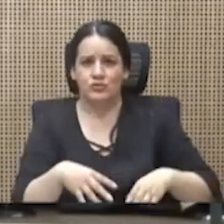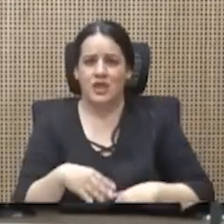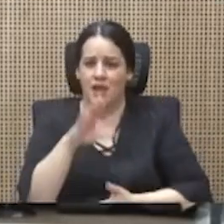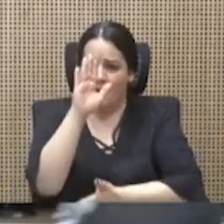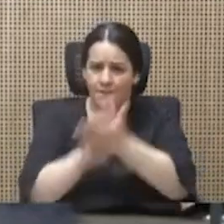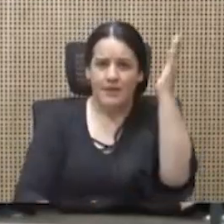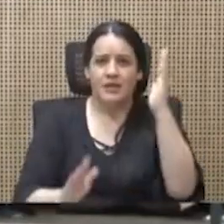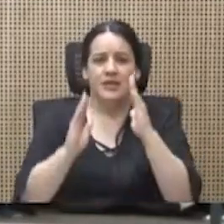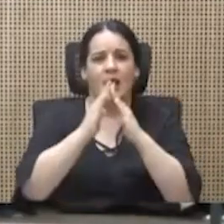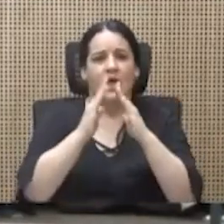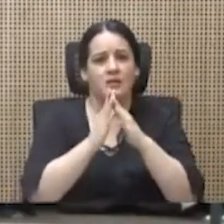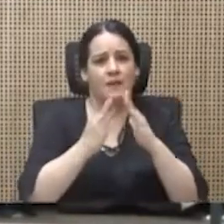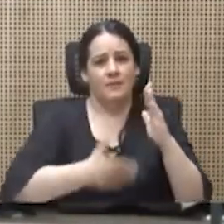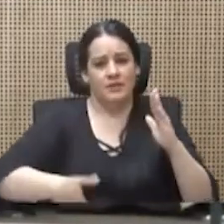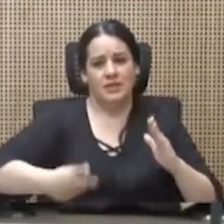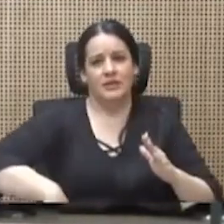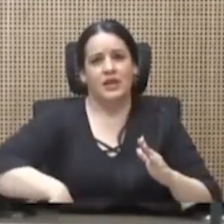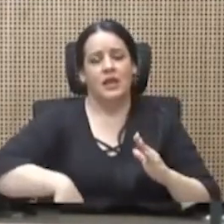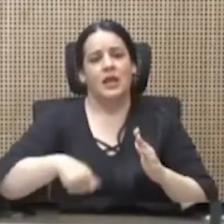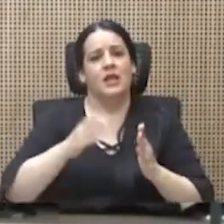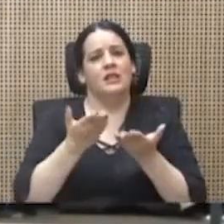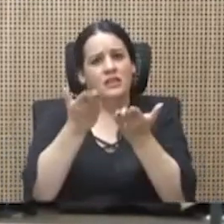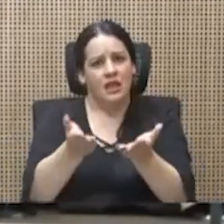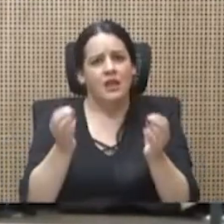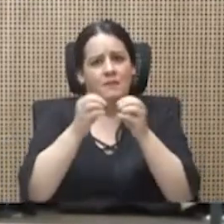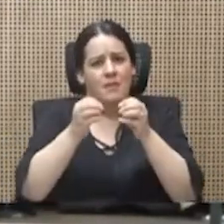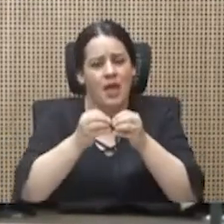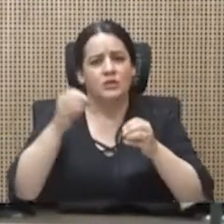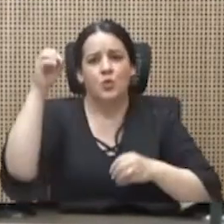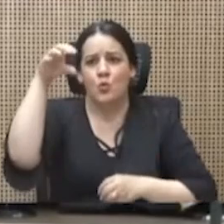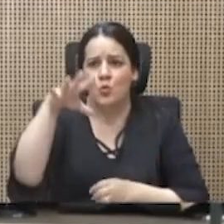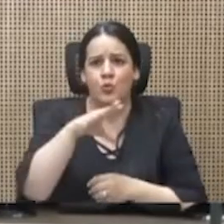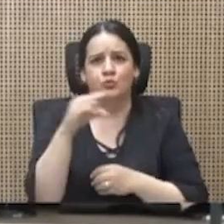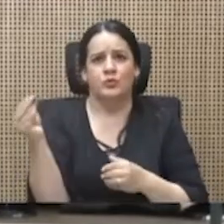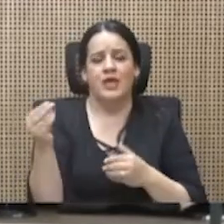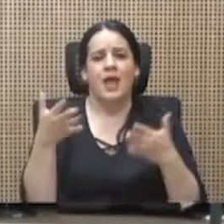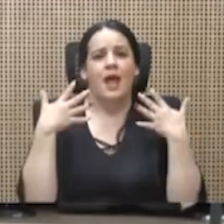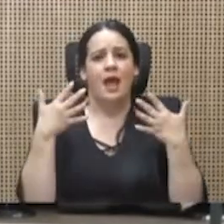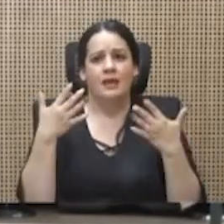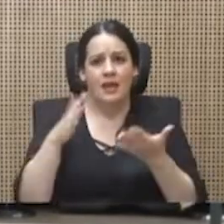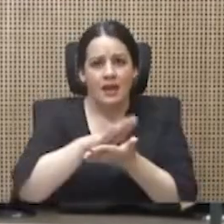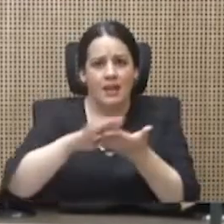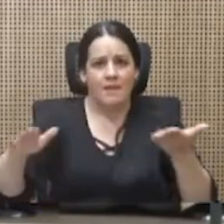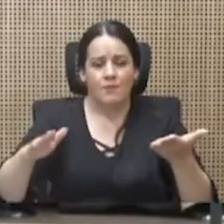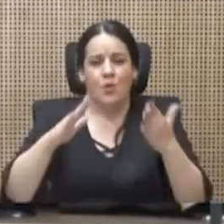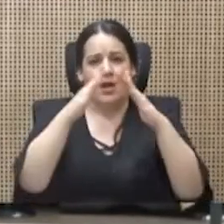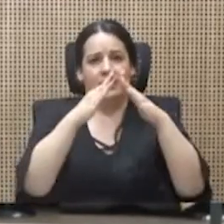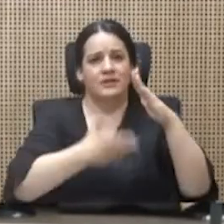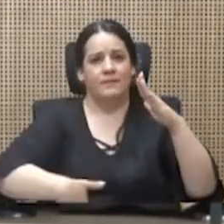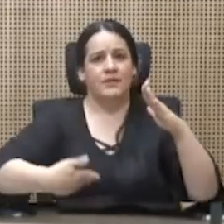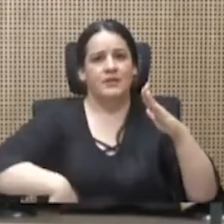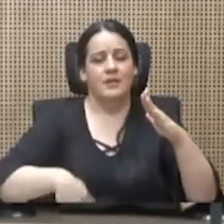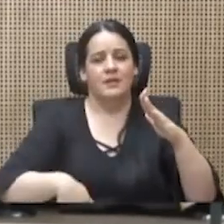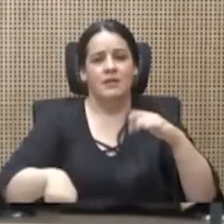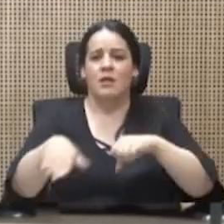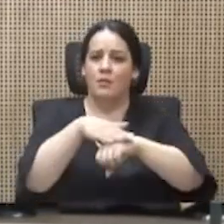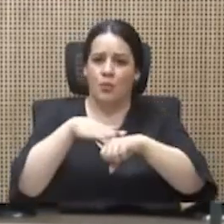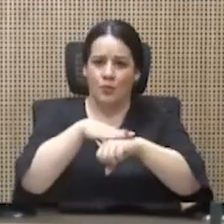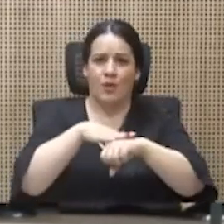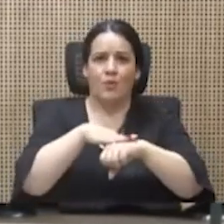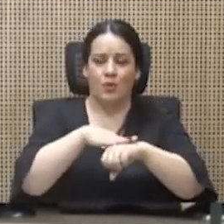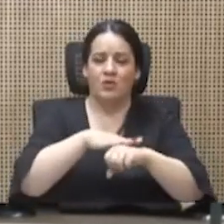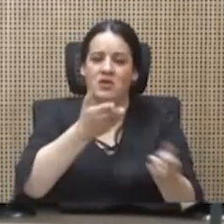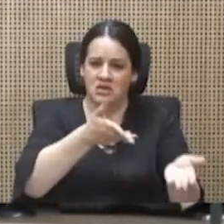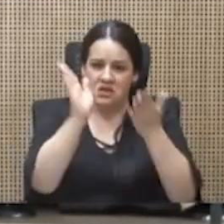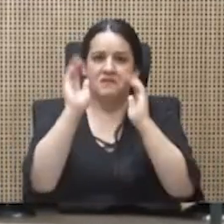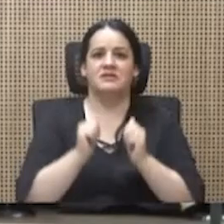Presidencial, dele un poquito de luz y de aire limpio a Casa Presidencial, y por favor, de paso, llévese a don Choreco,